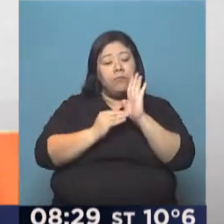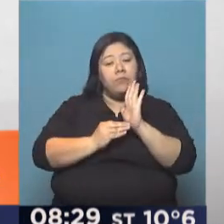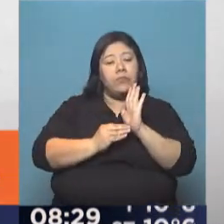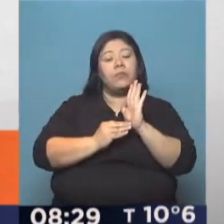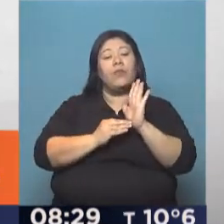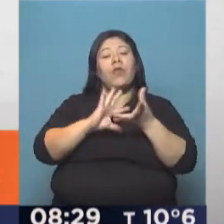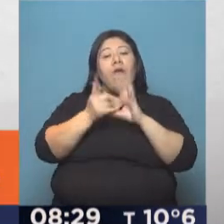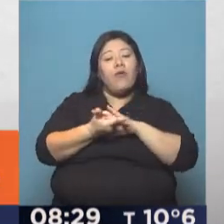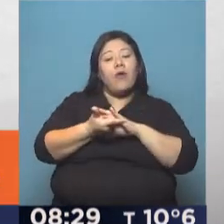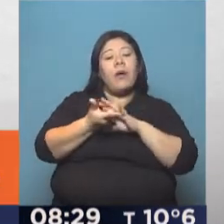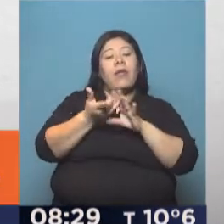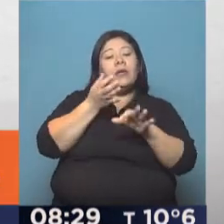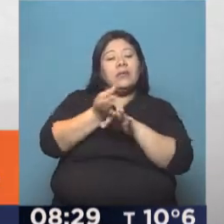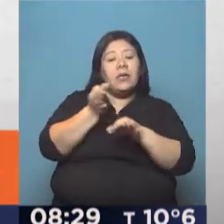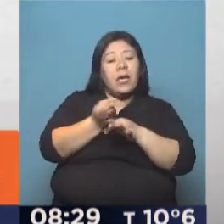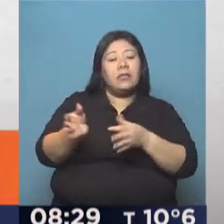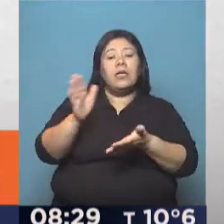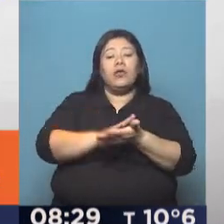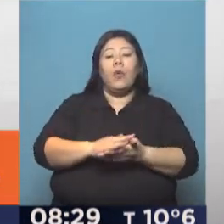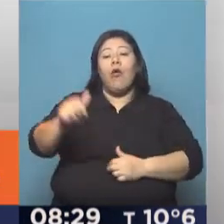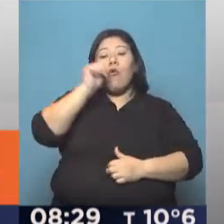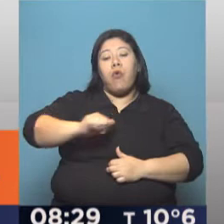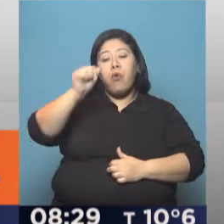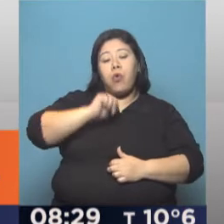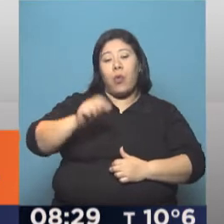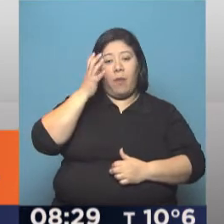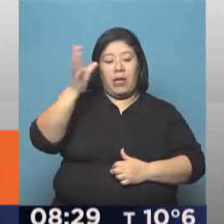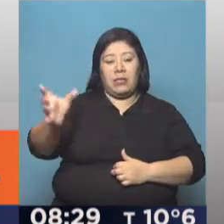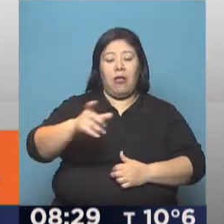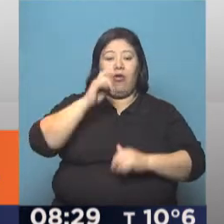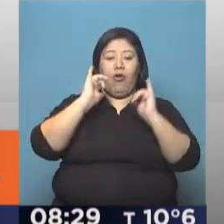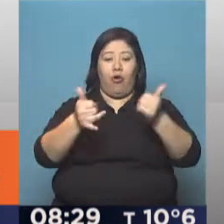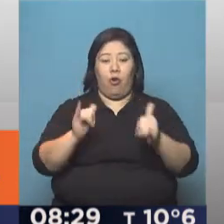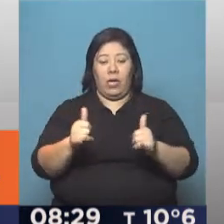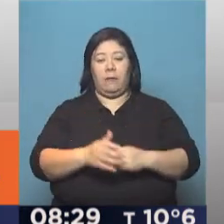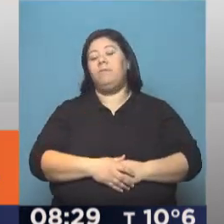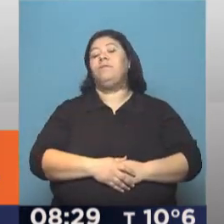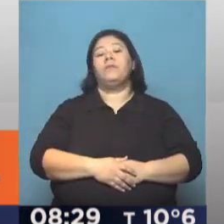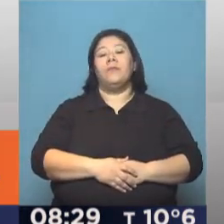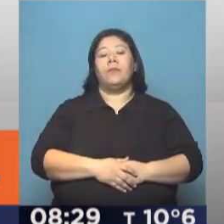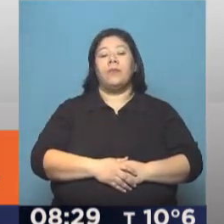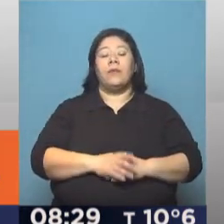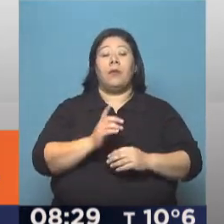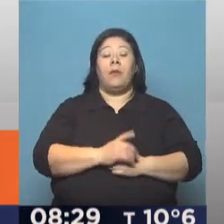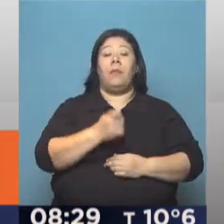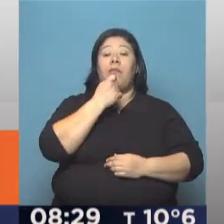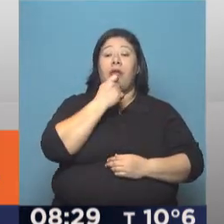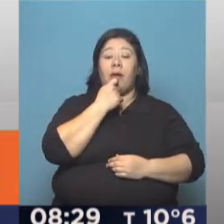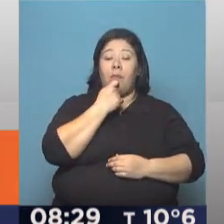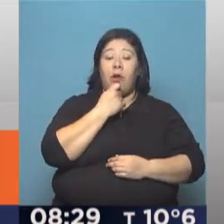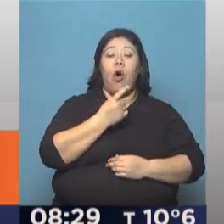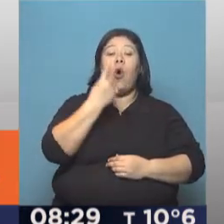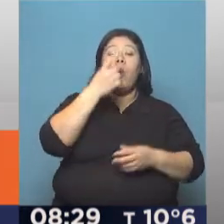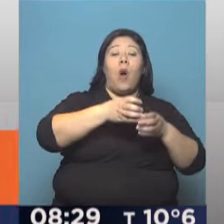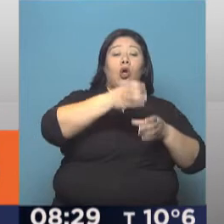y excesivo de alcohol en adolescentes. Así se establecen como unidad de consumo una lata o porrón de